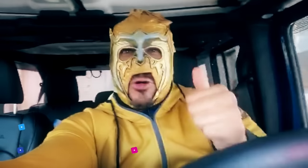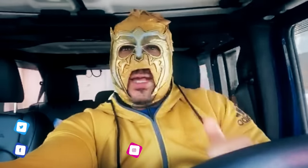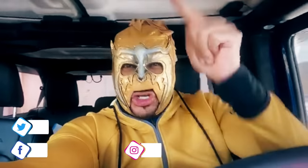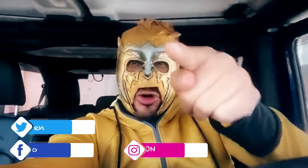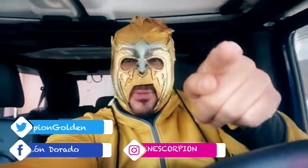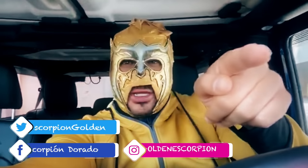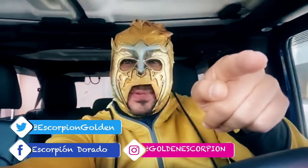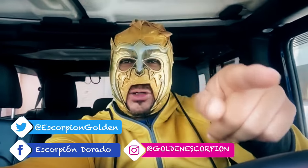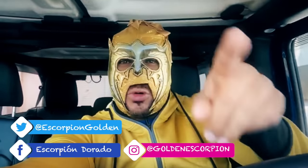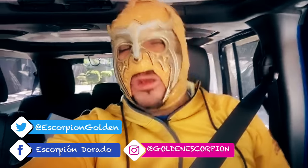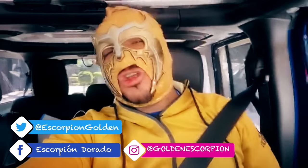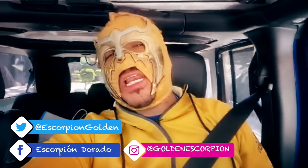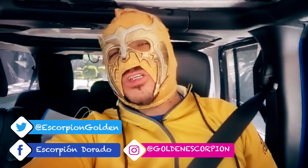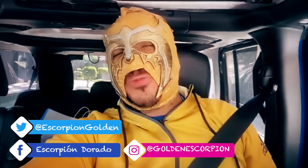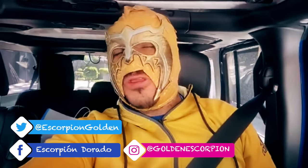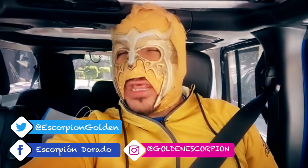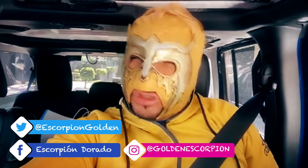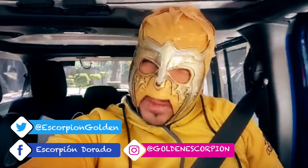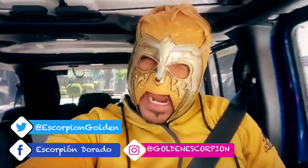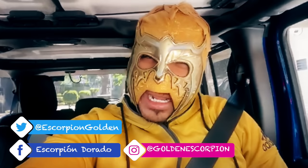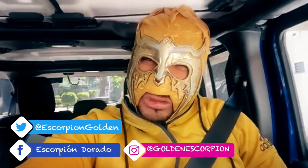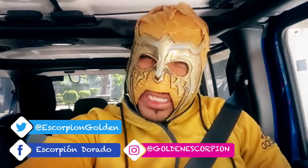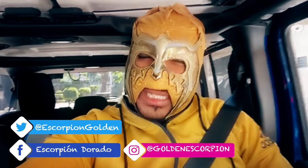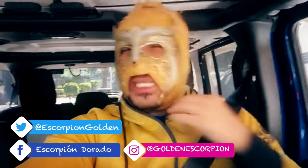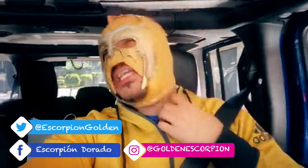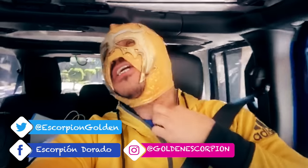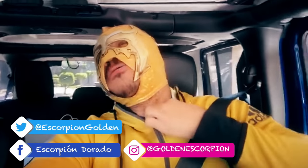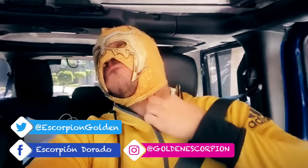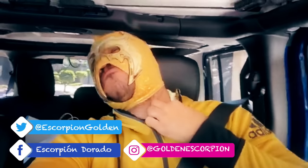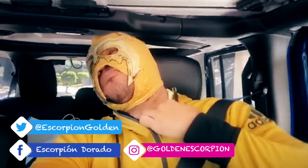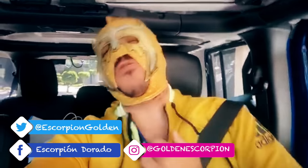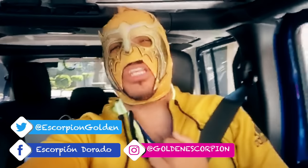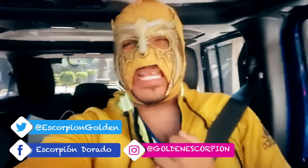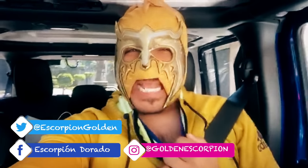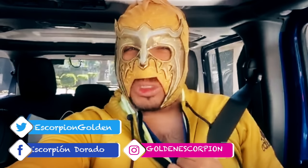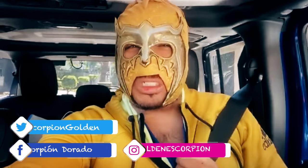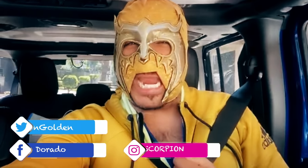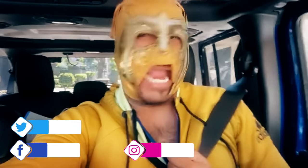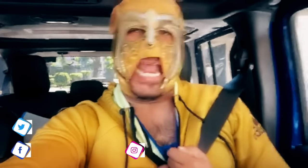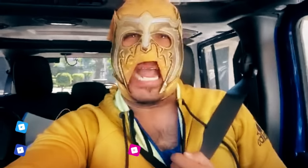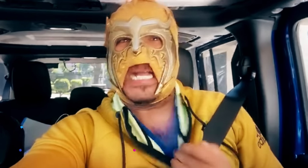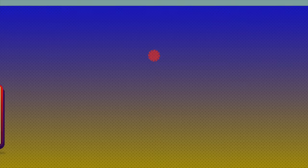huevo, güey! ¡Chingón por ti, pendejo! Yo soy el Escorpión Dorado. Síganme en las redes sociales y... peluche en el